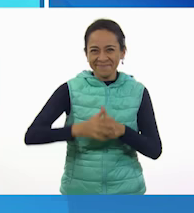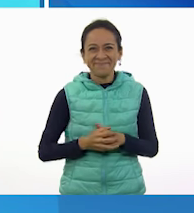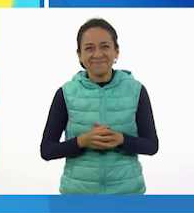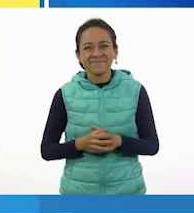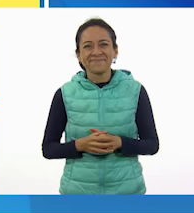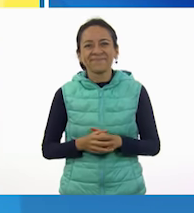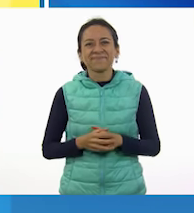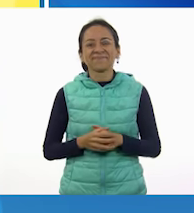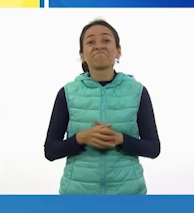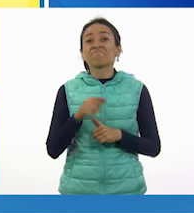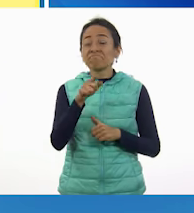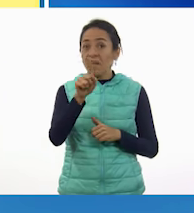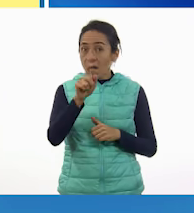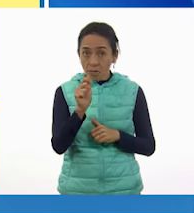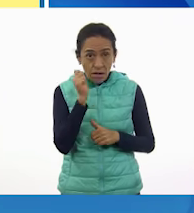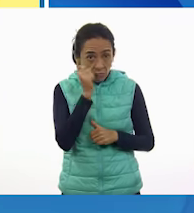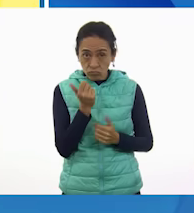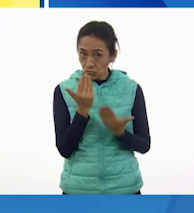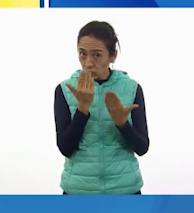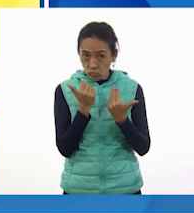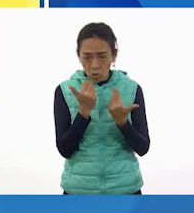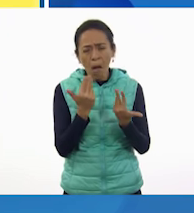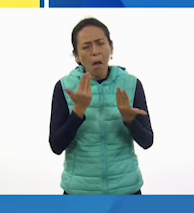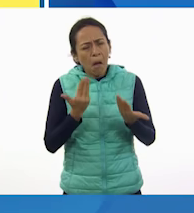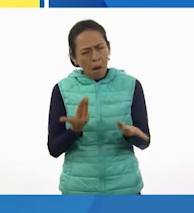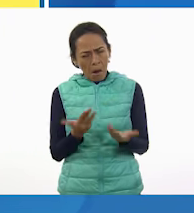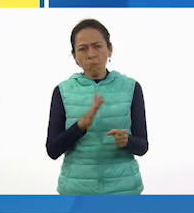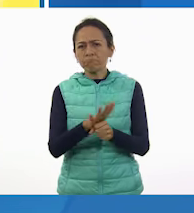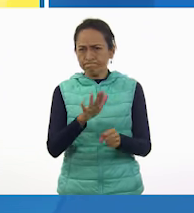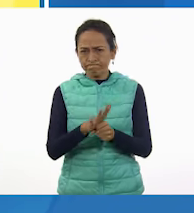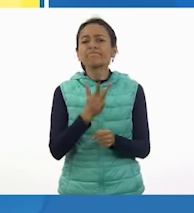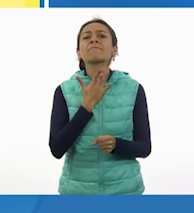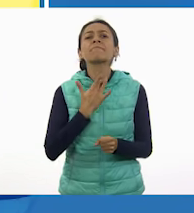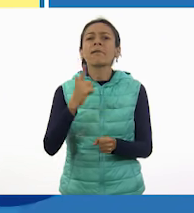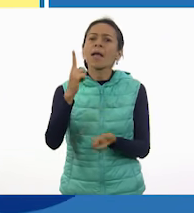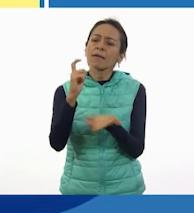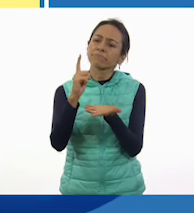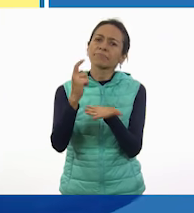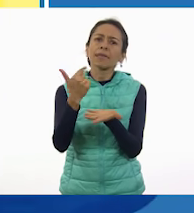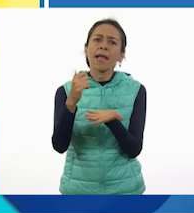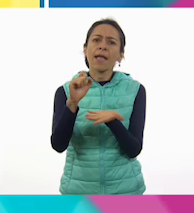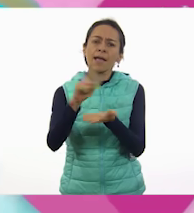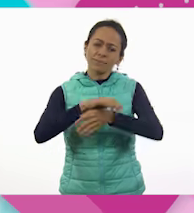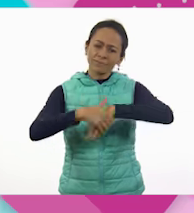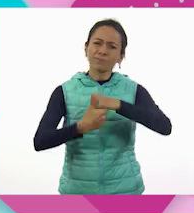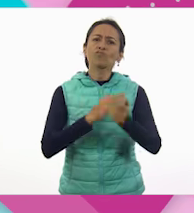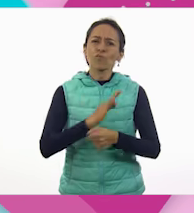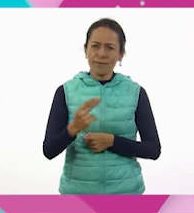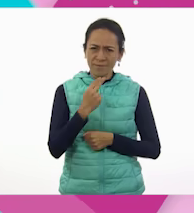Si no tienes agua y jabón, usa desinfectantes a base de alcohol. ¡Cuídate!